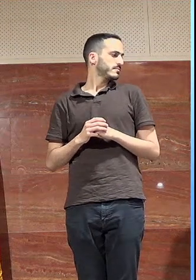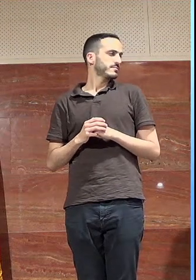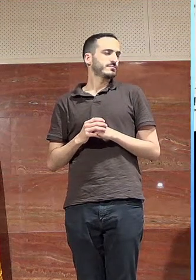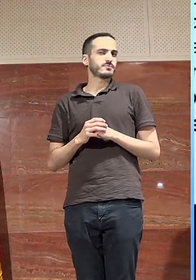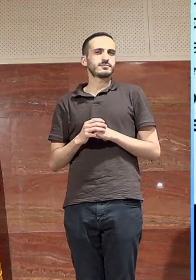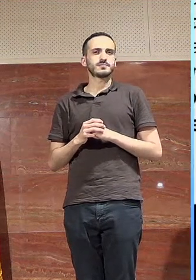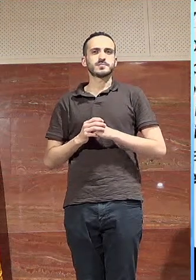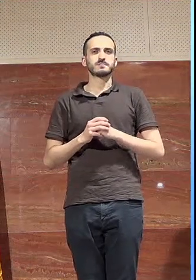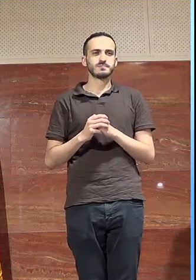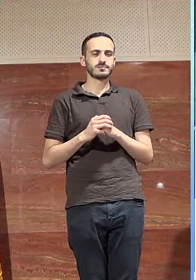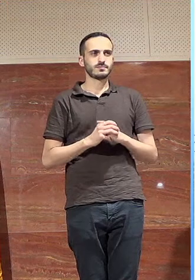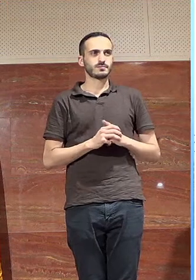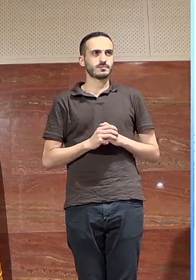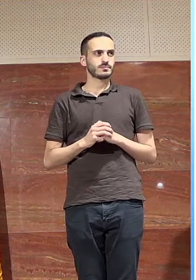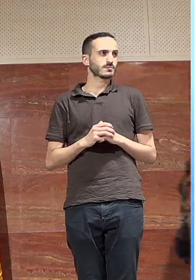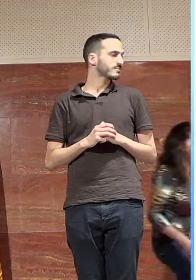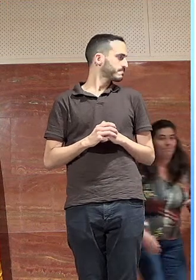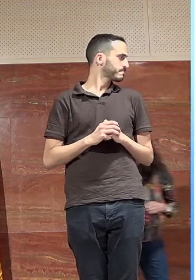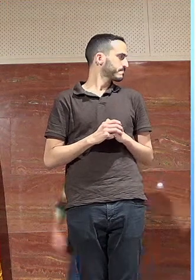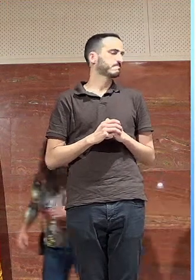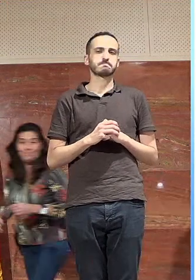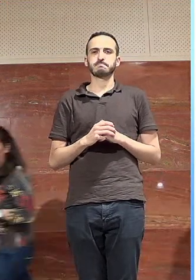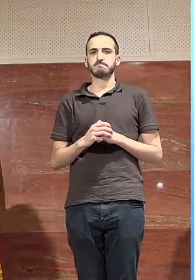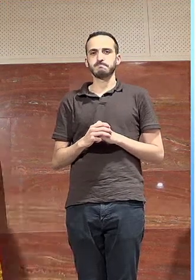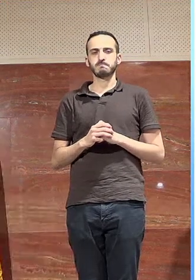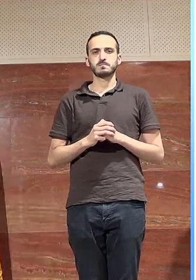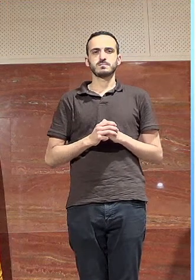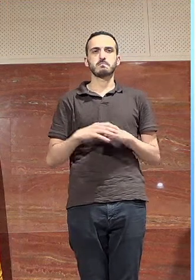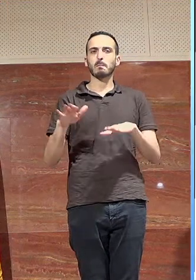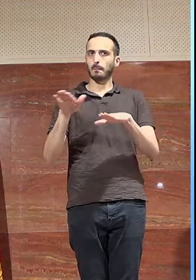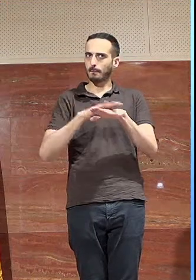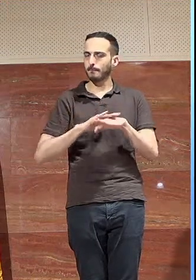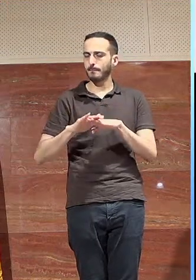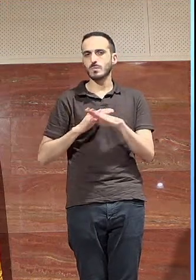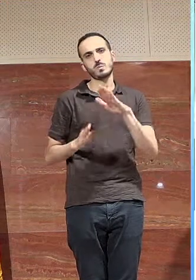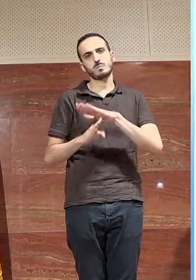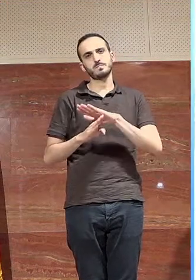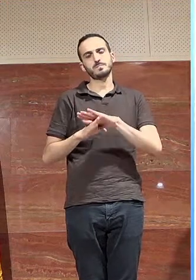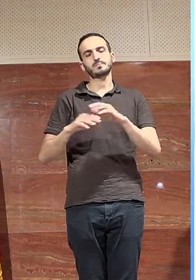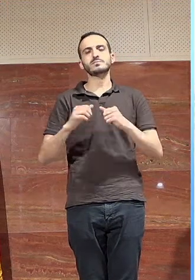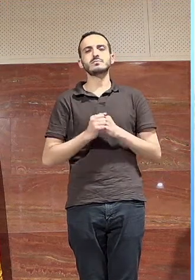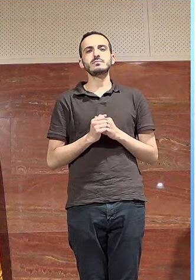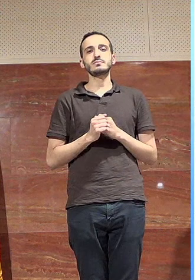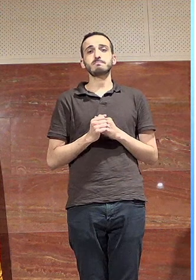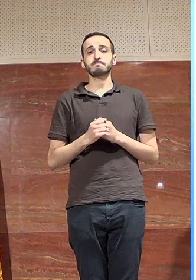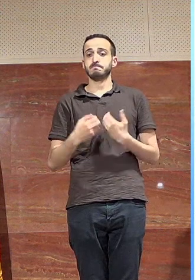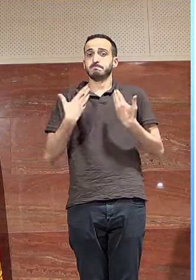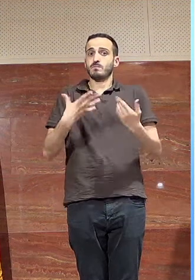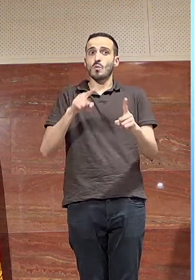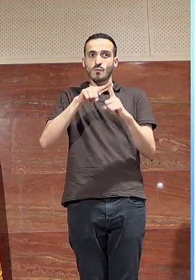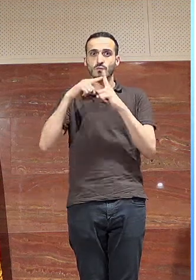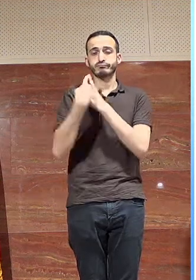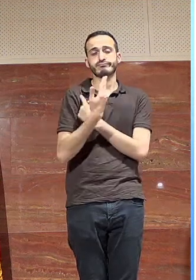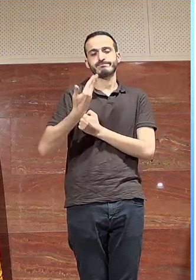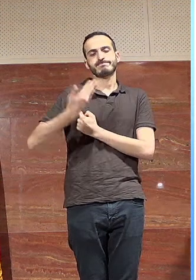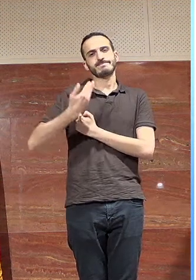claro. Que no es... vale. Gracias. Perdón. Bien, uno de los factores a tener en